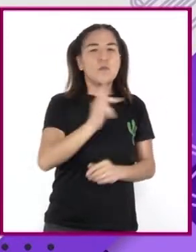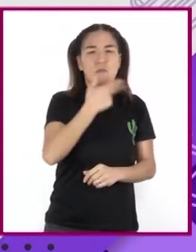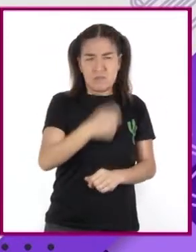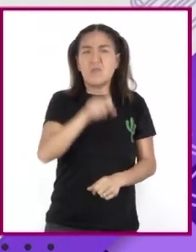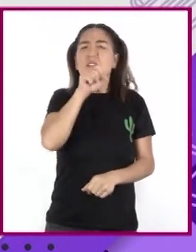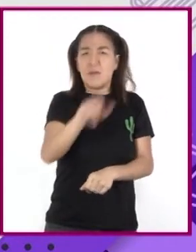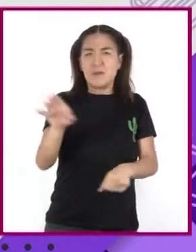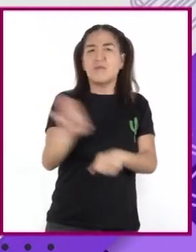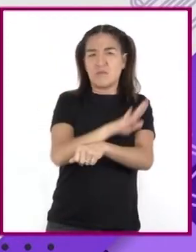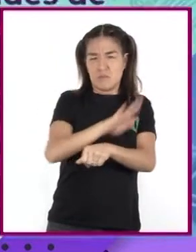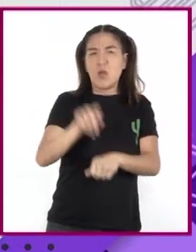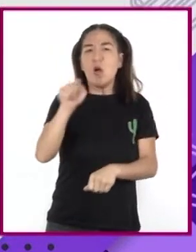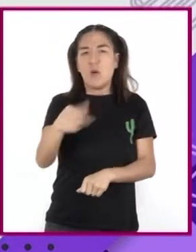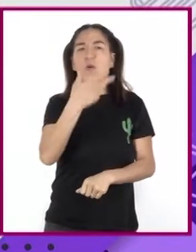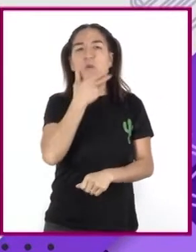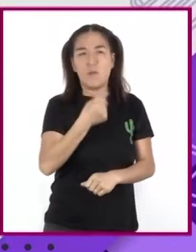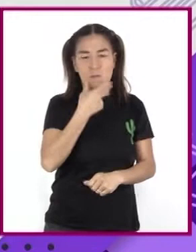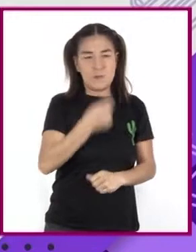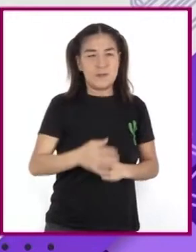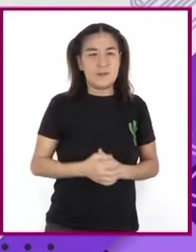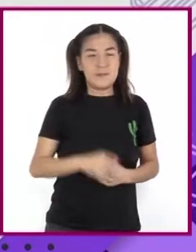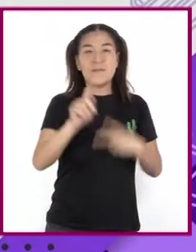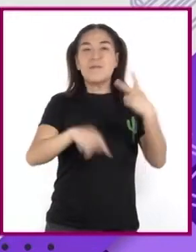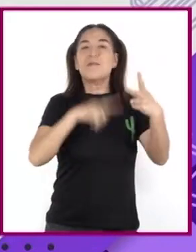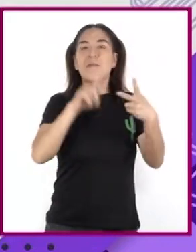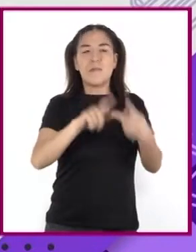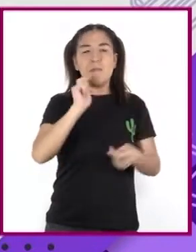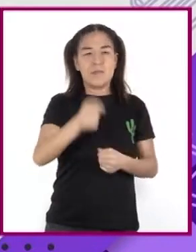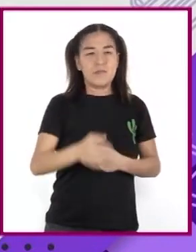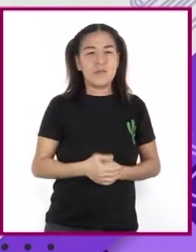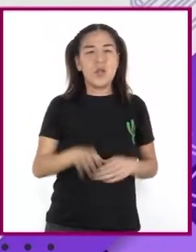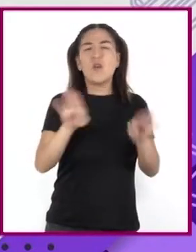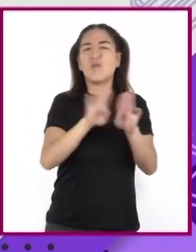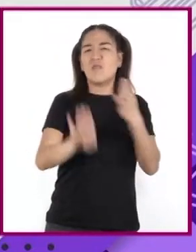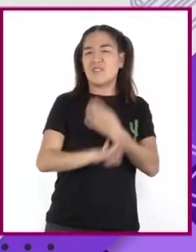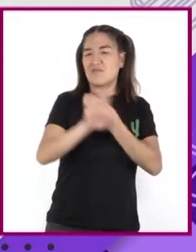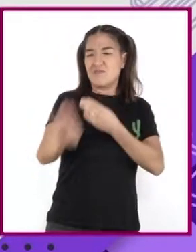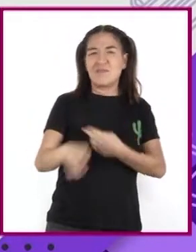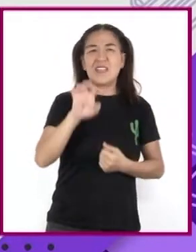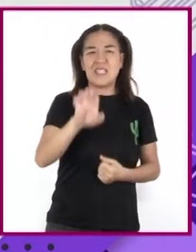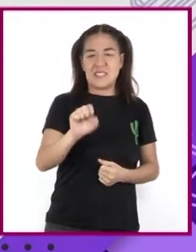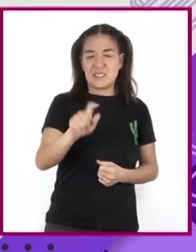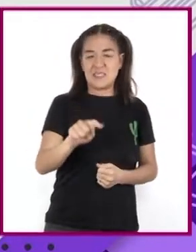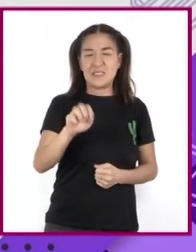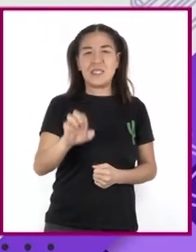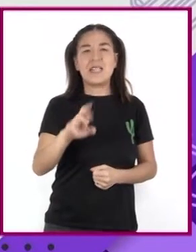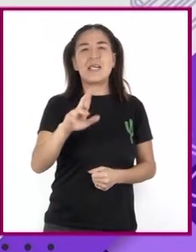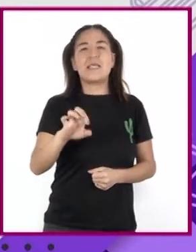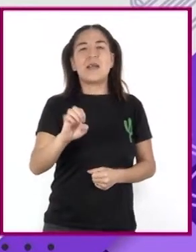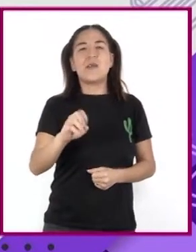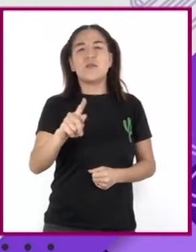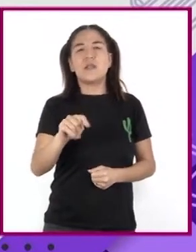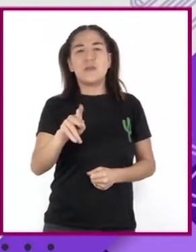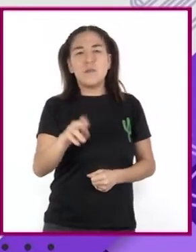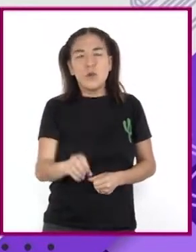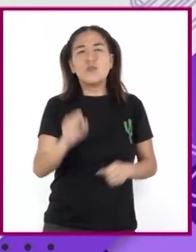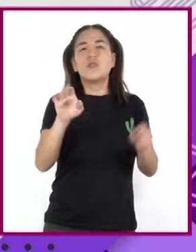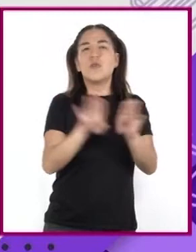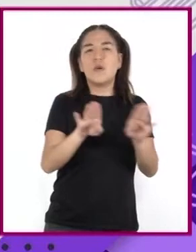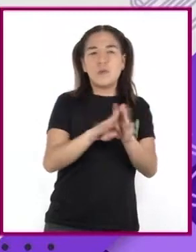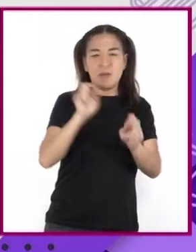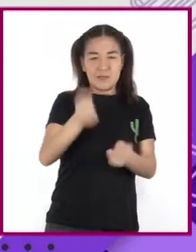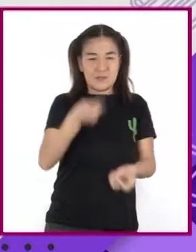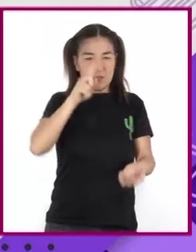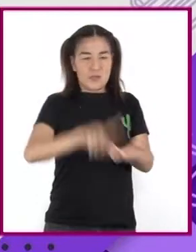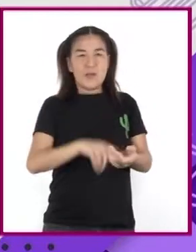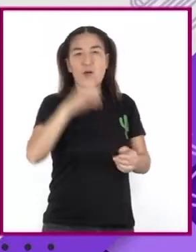hombres. 2. La eliminación de los estereotipos de género tiene que ver con modificar cómo percibimos